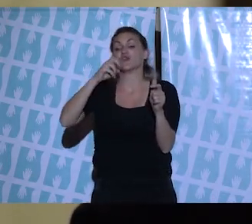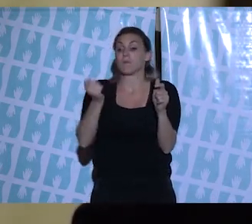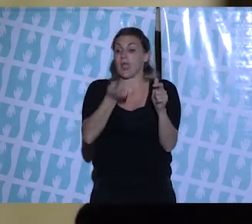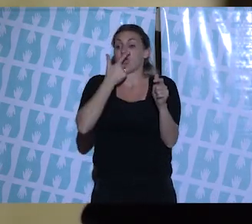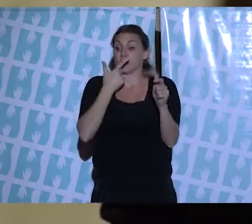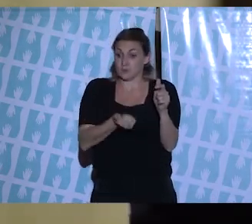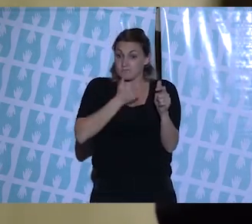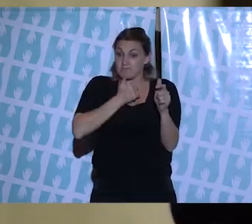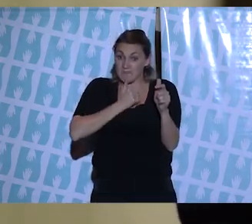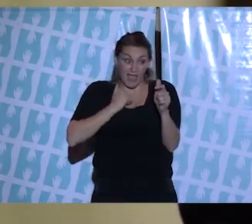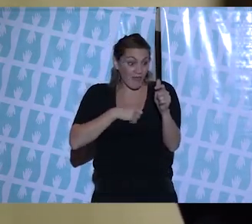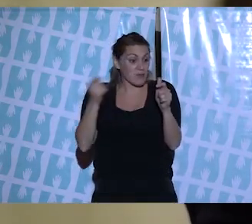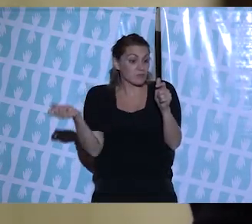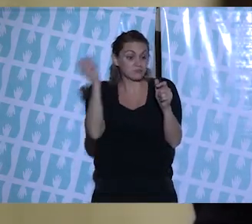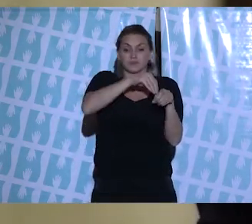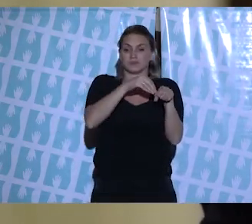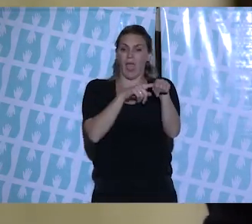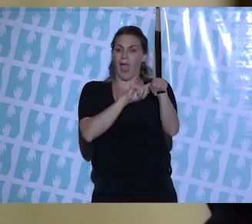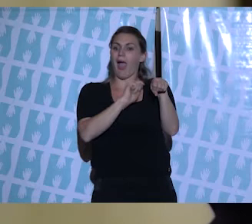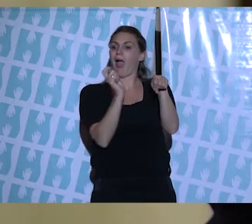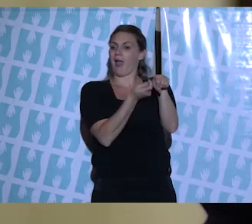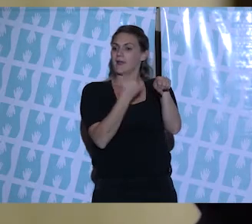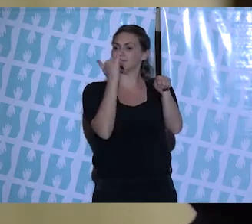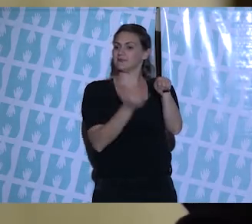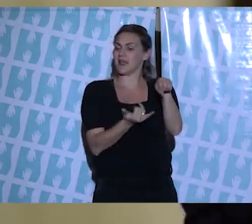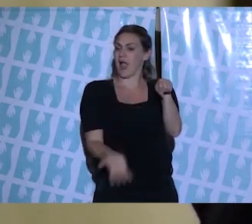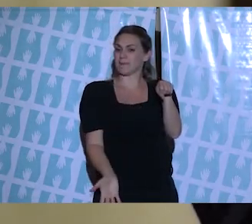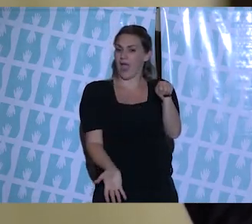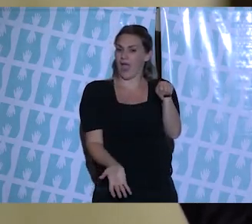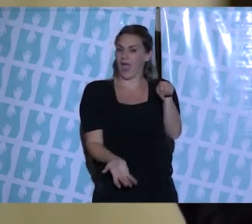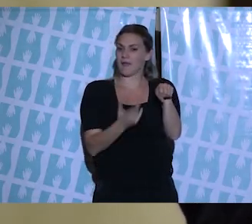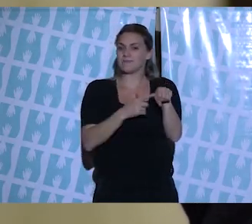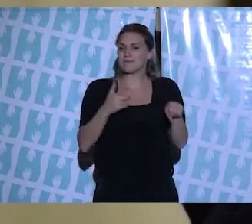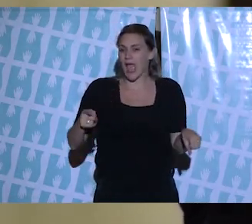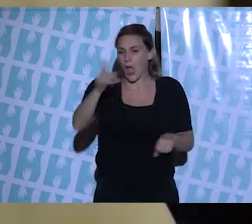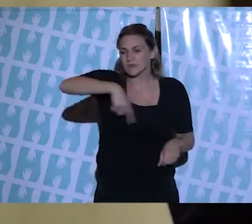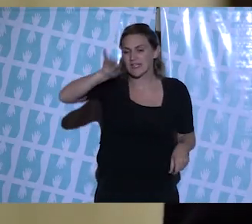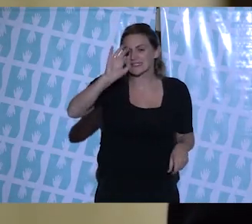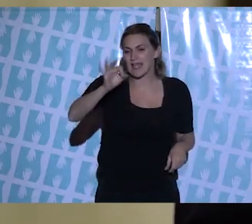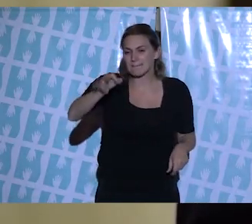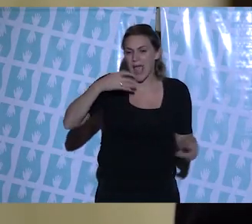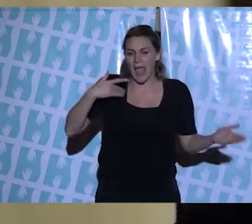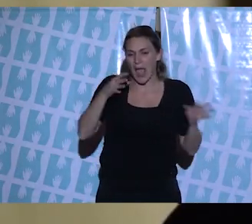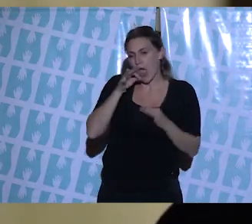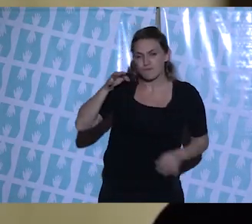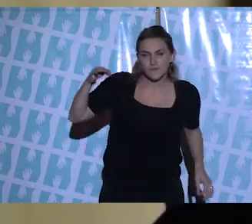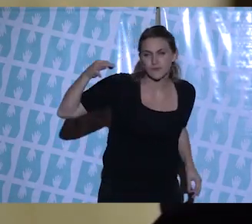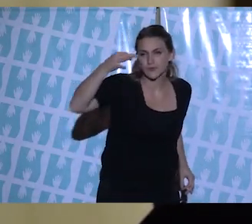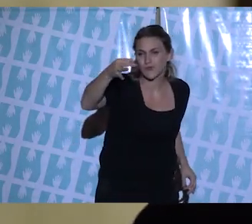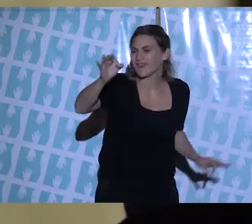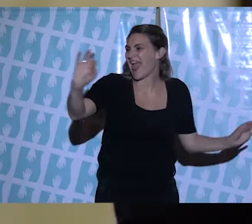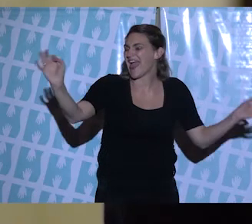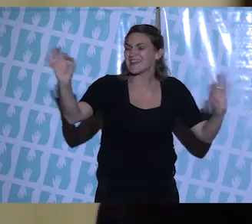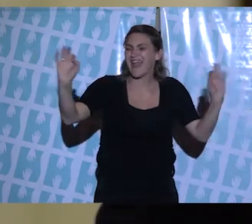problemas de la levodopa, pero sepan que no existe en el horizonte futuro nadie que esté